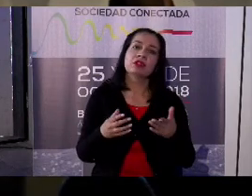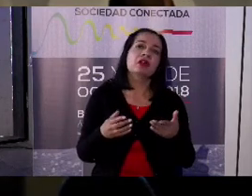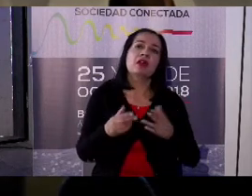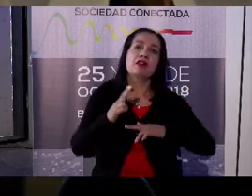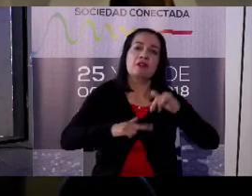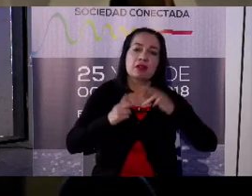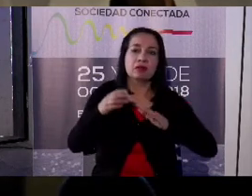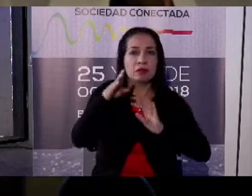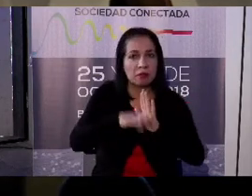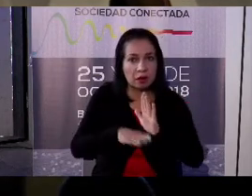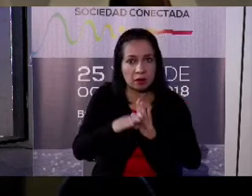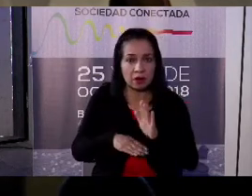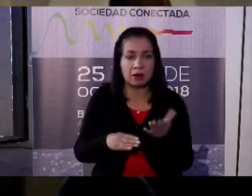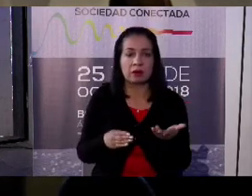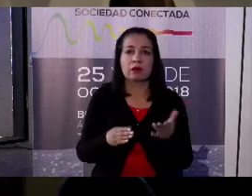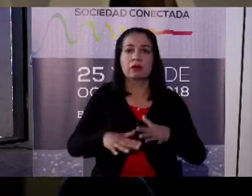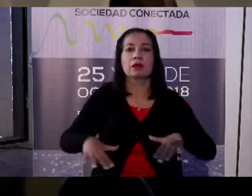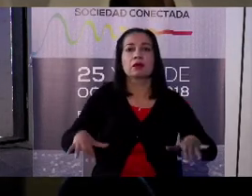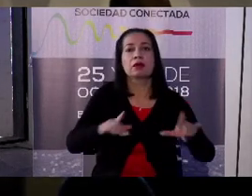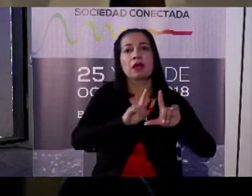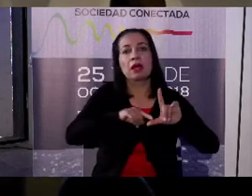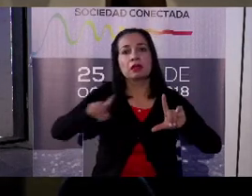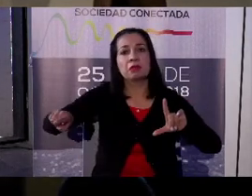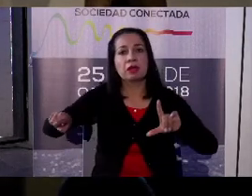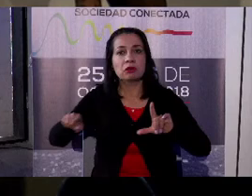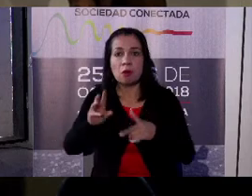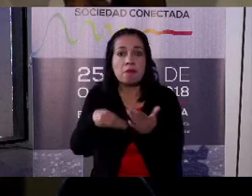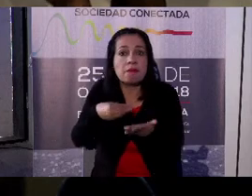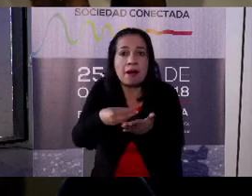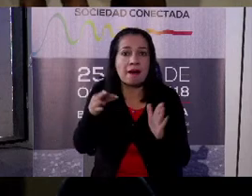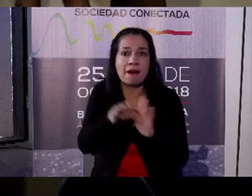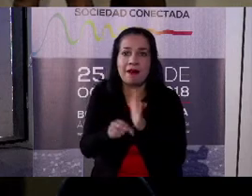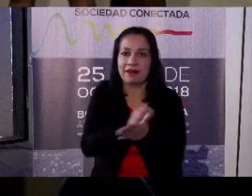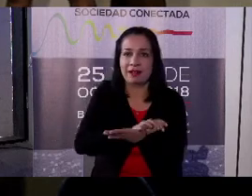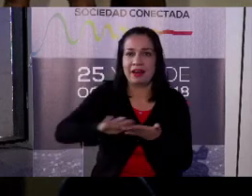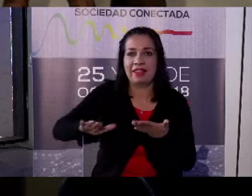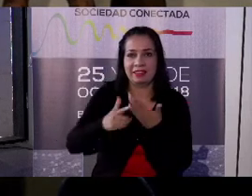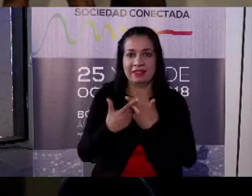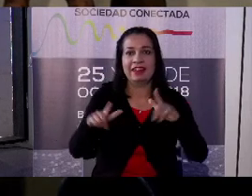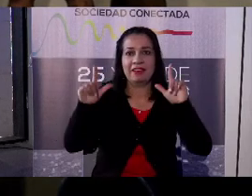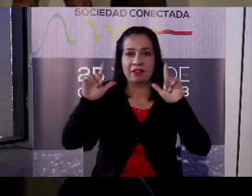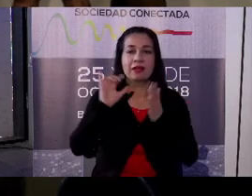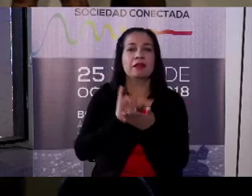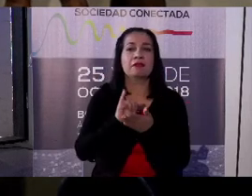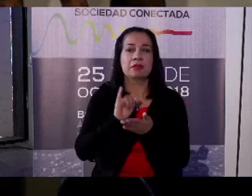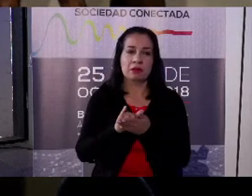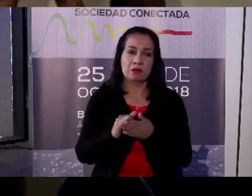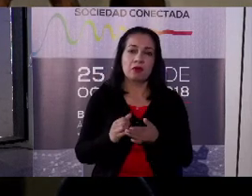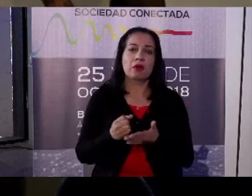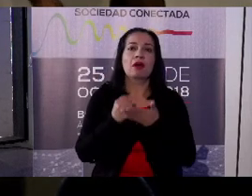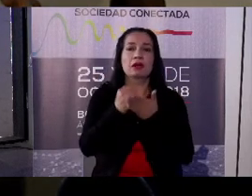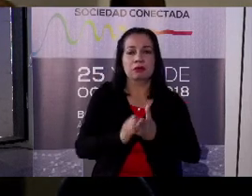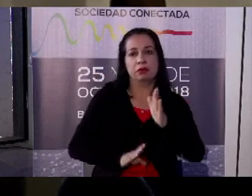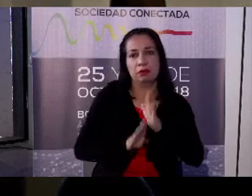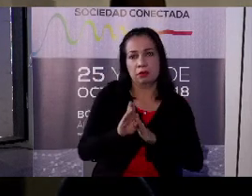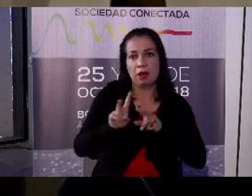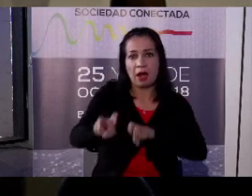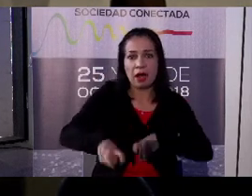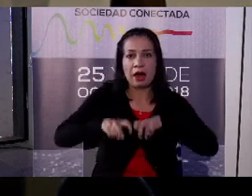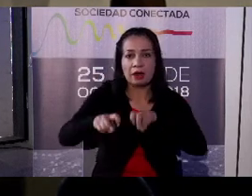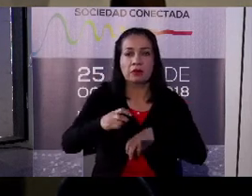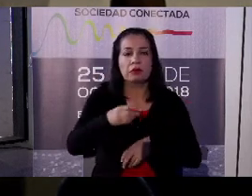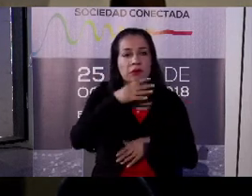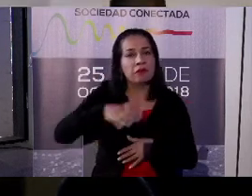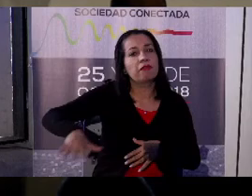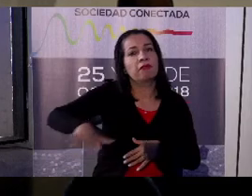de bajo costo espectro de cero costo Entonces eso nos va a llegar nos va a llevar a desarrollar la agricultura y el campo en Colombia